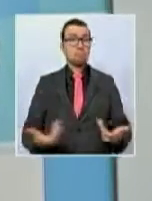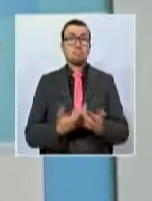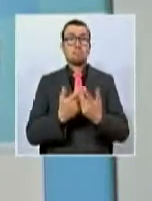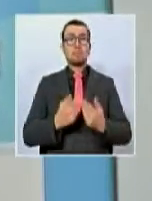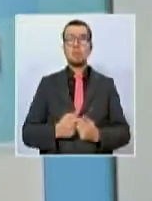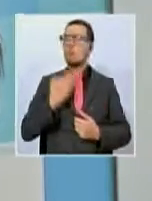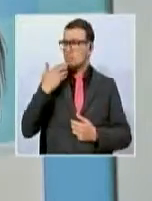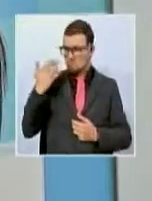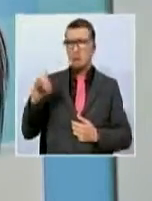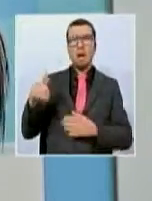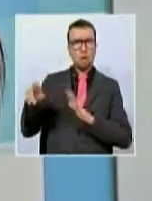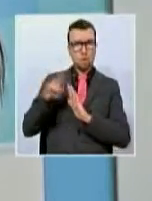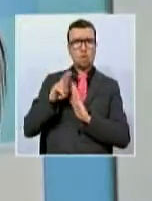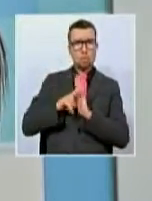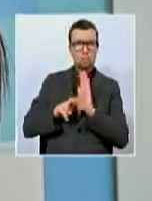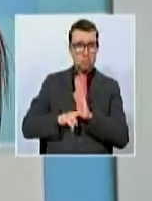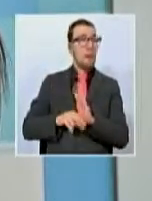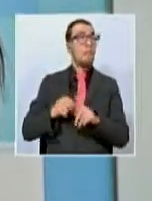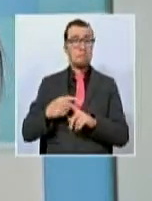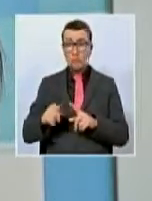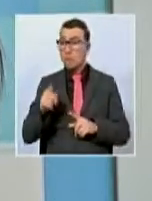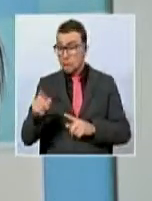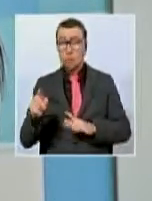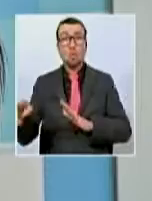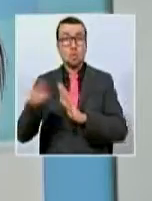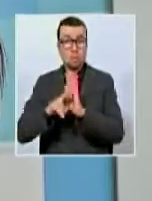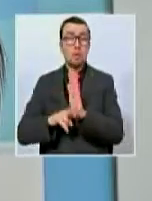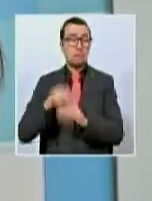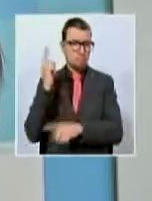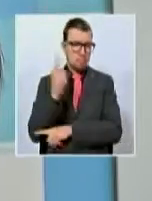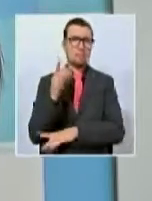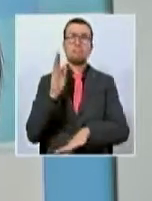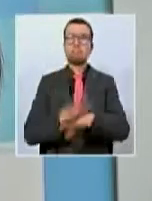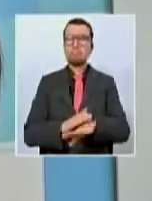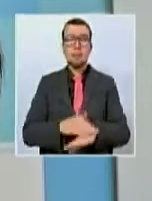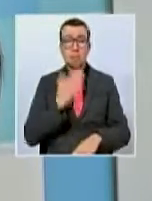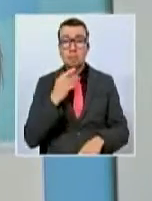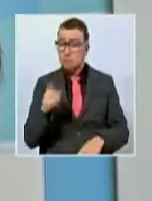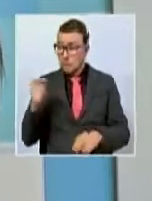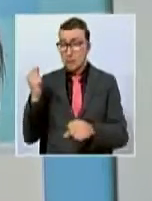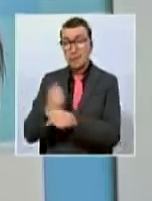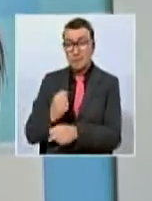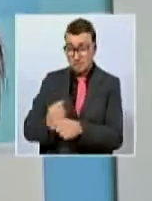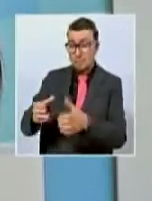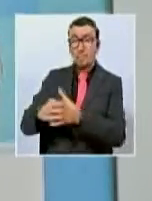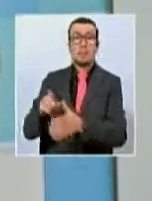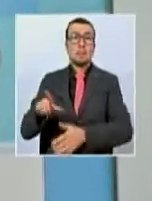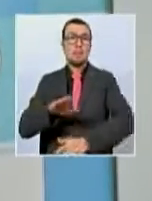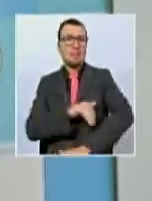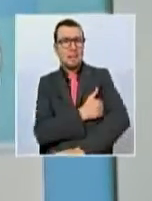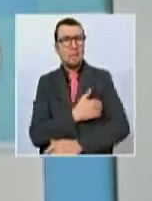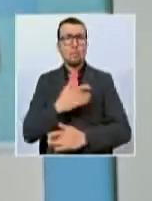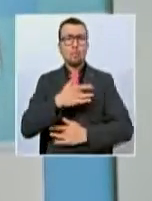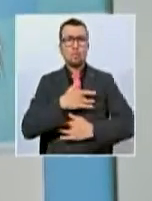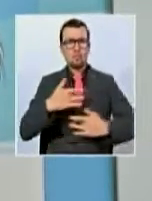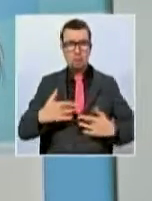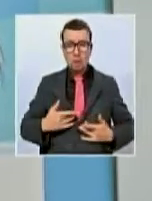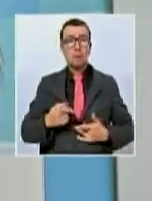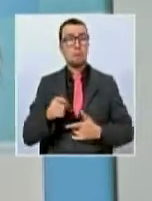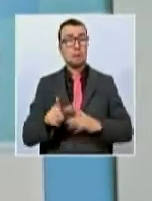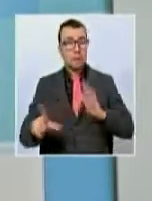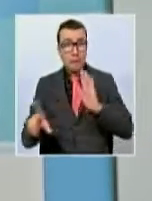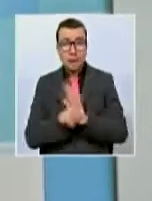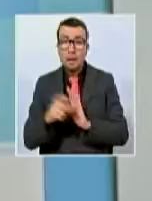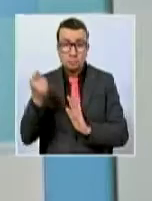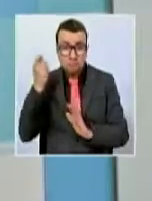sale una normativa? Porque la normativa en la que se trabajó de la mano con el ministro de Salud, la ley que sacó